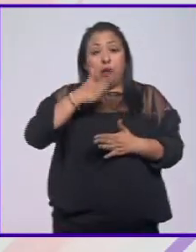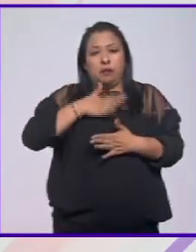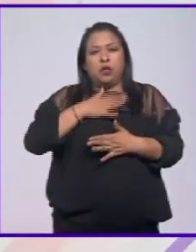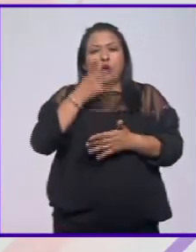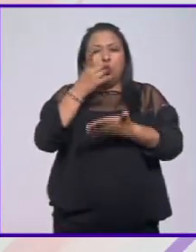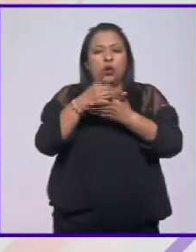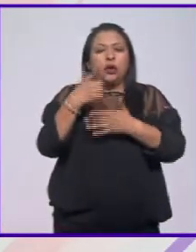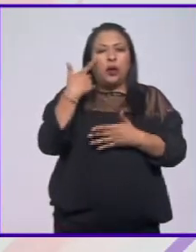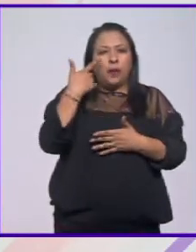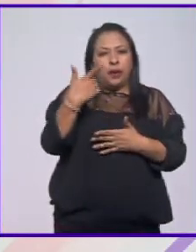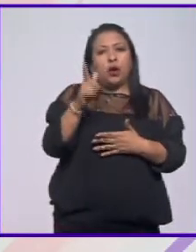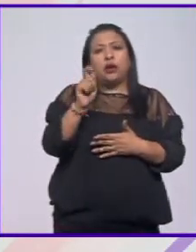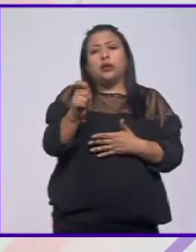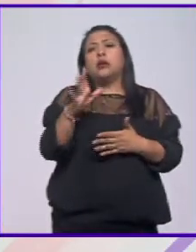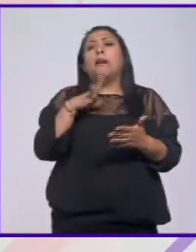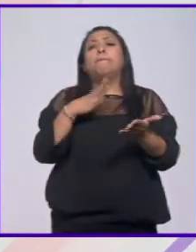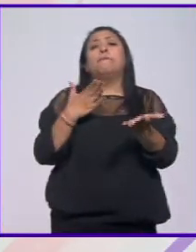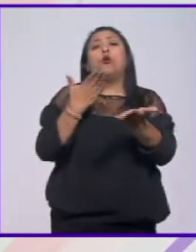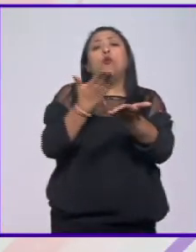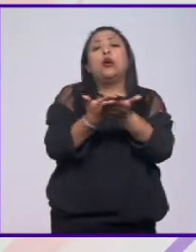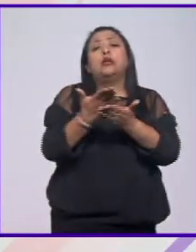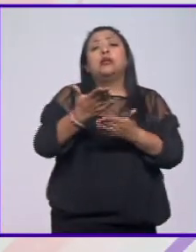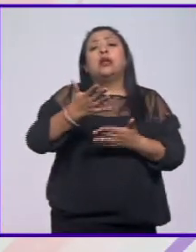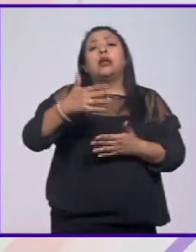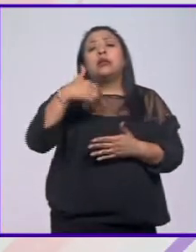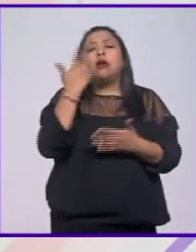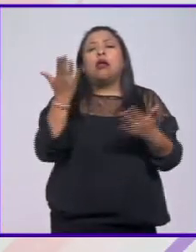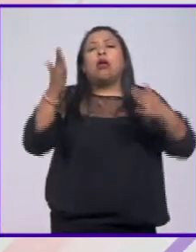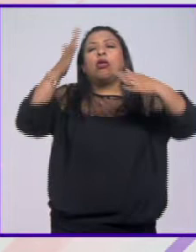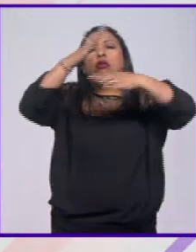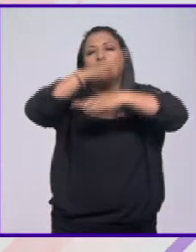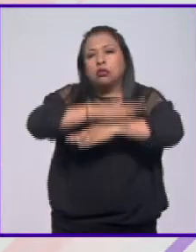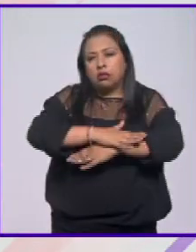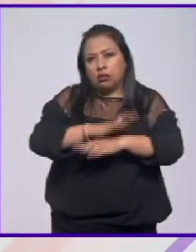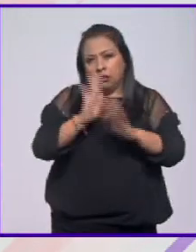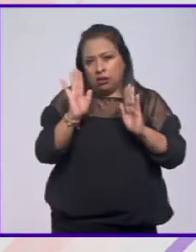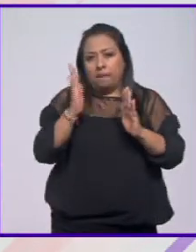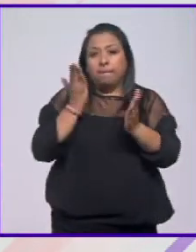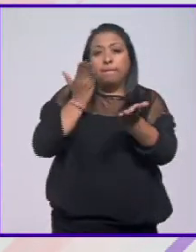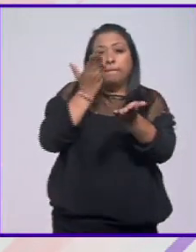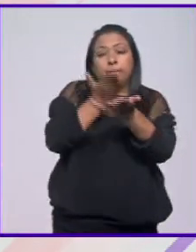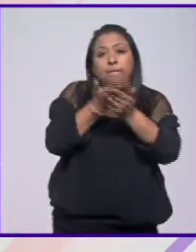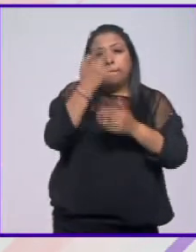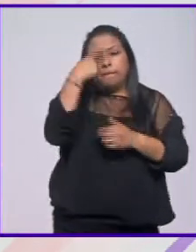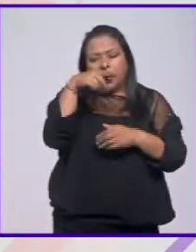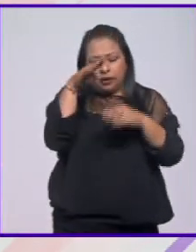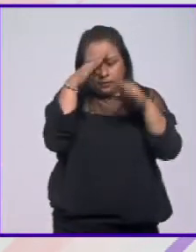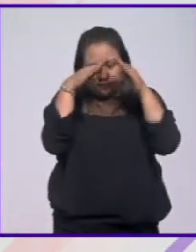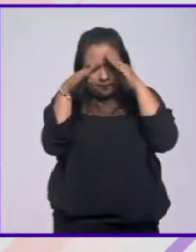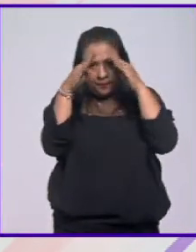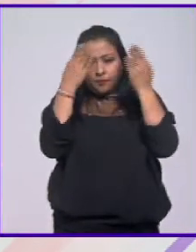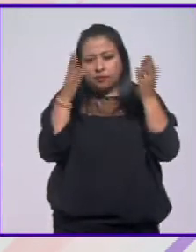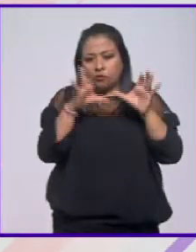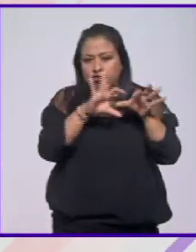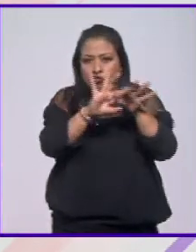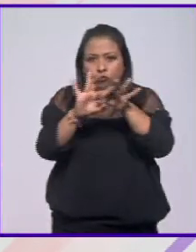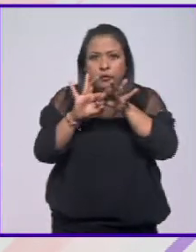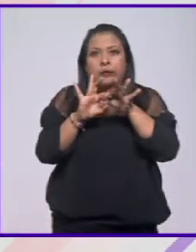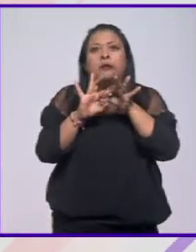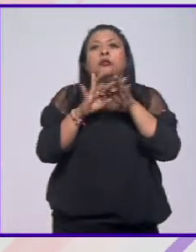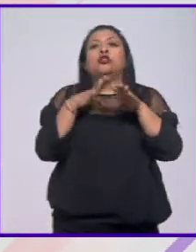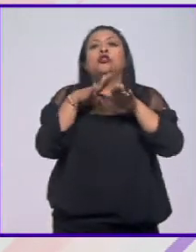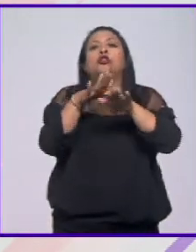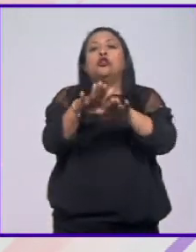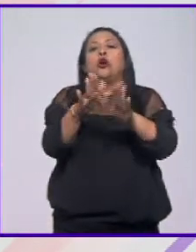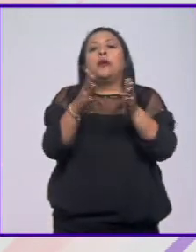lectura posible es que es una iniciativa que busca la reconciliación. Es una propuesta para reflexionar en común sobre